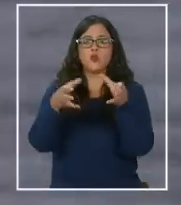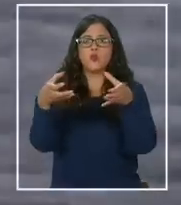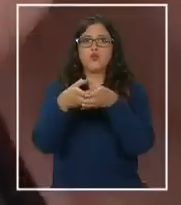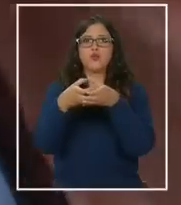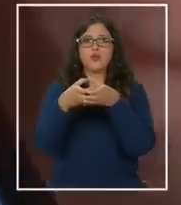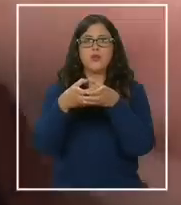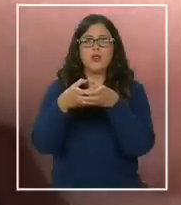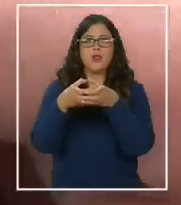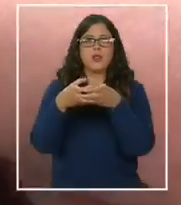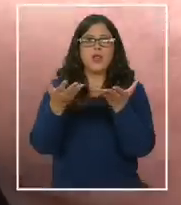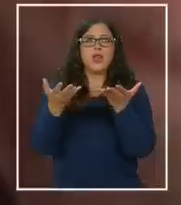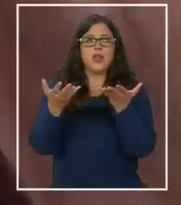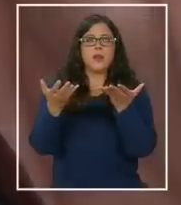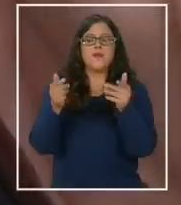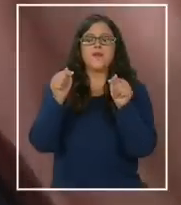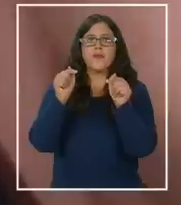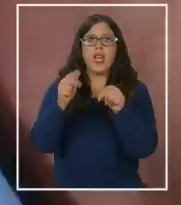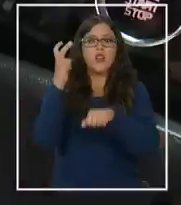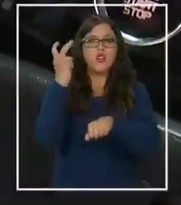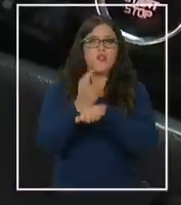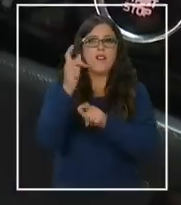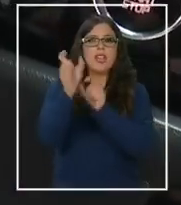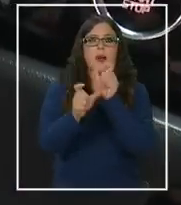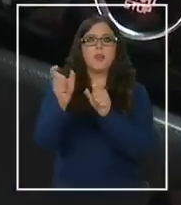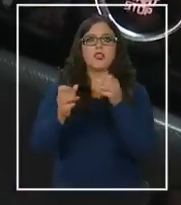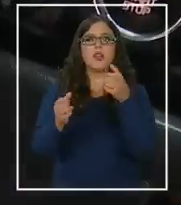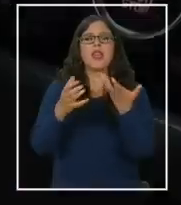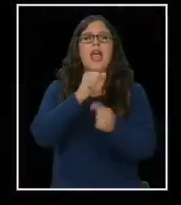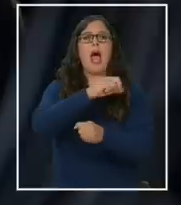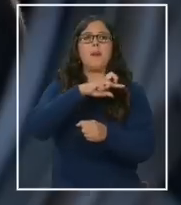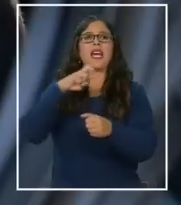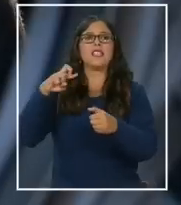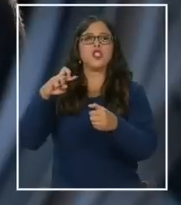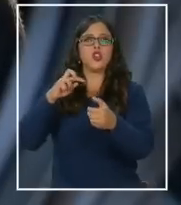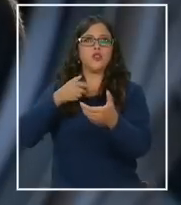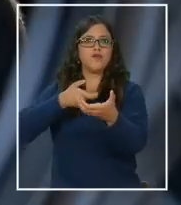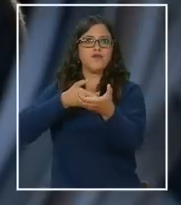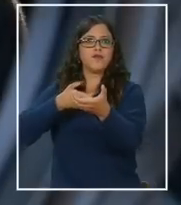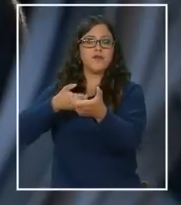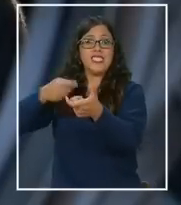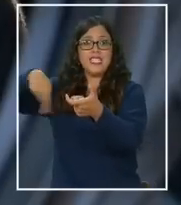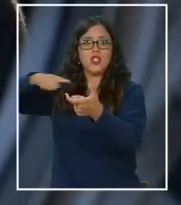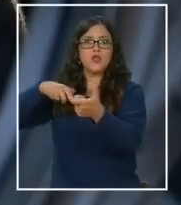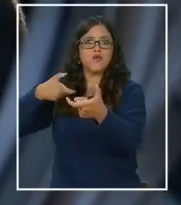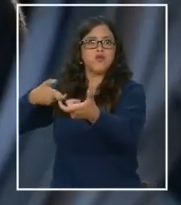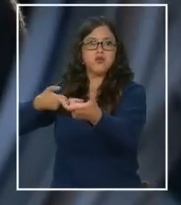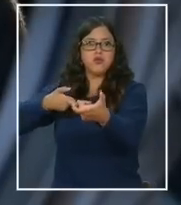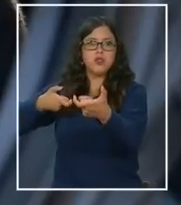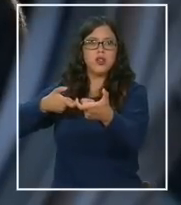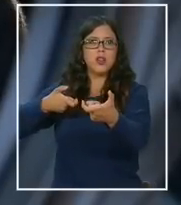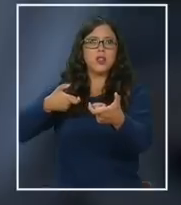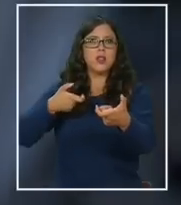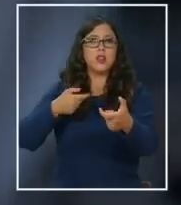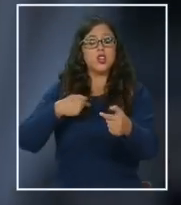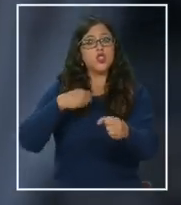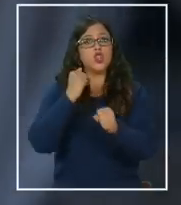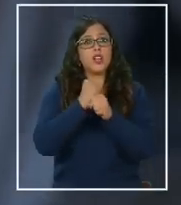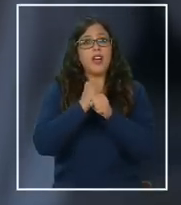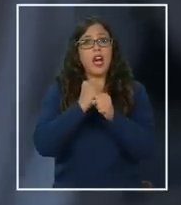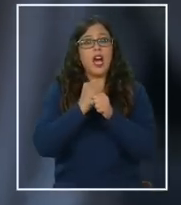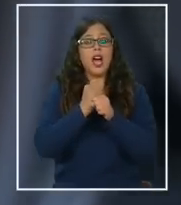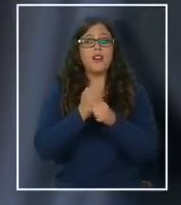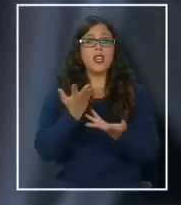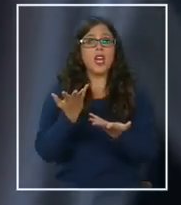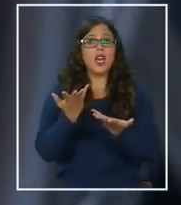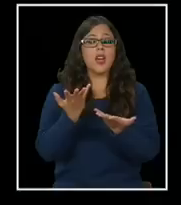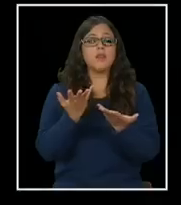asaltar a conductores de aplicaciones y para hacerlo usaba una metralleta. Lo mismo que yo hago, trabajar en la aplicación, ellos trabajaban haciendo eso. Alejandro fue